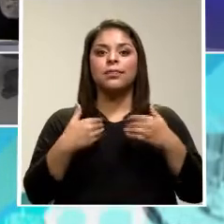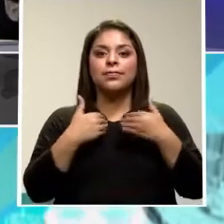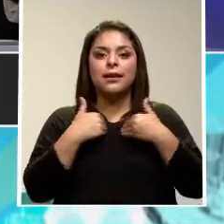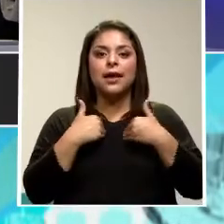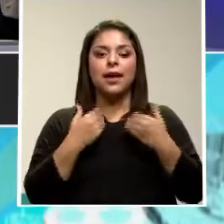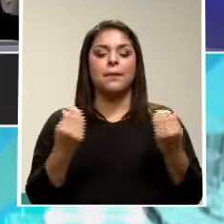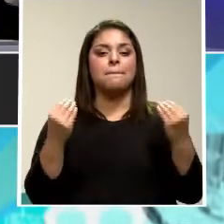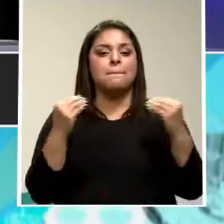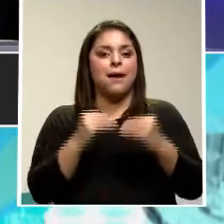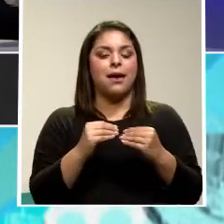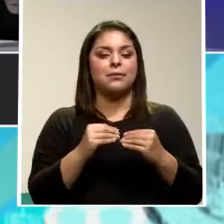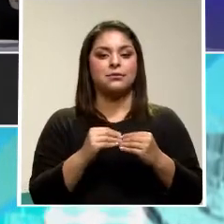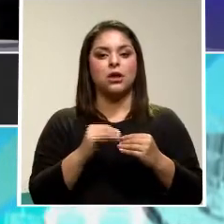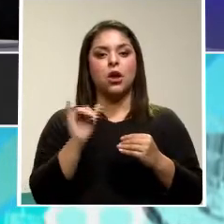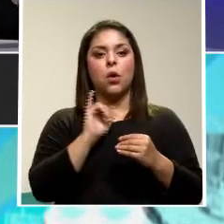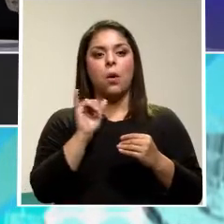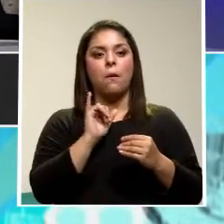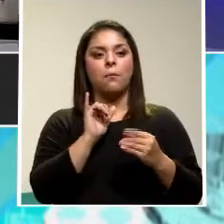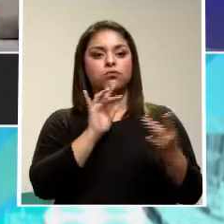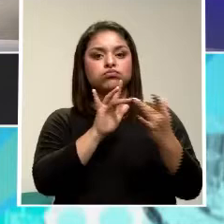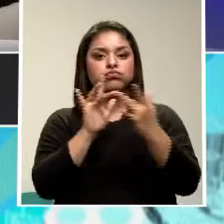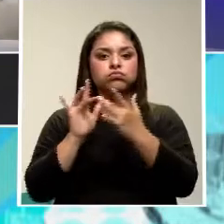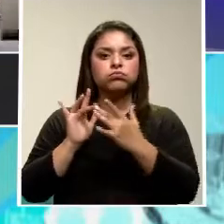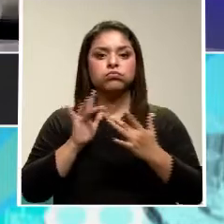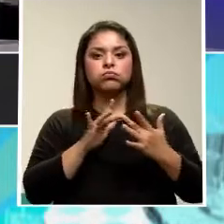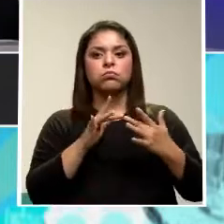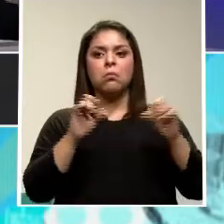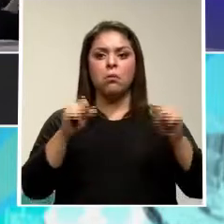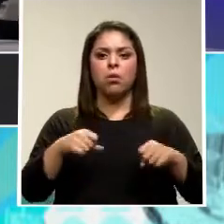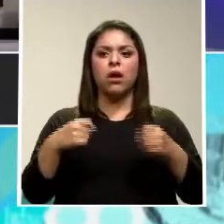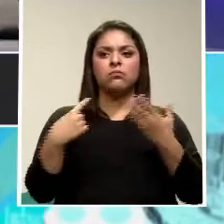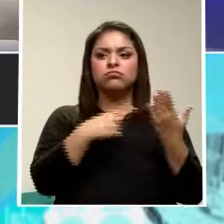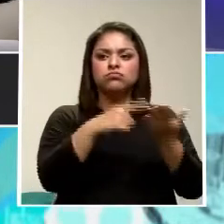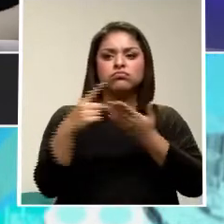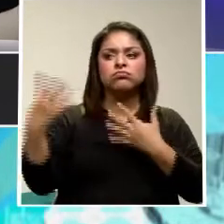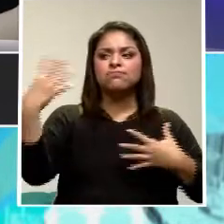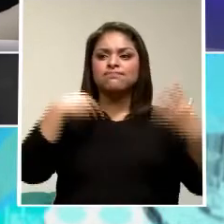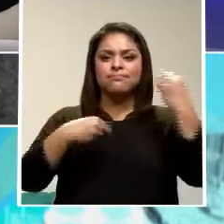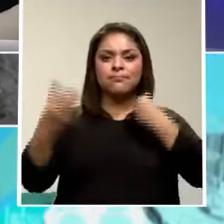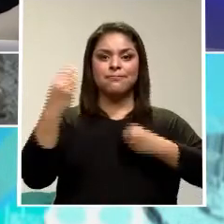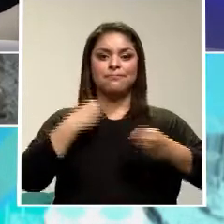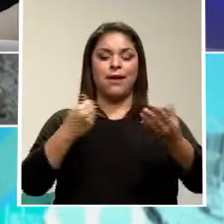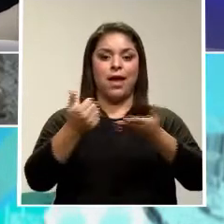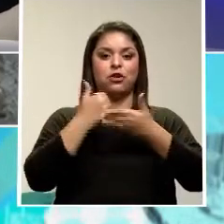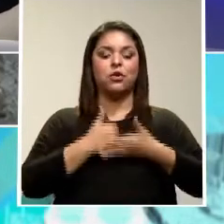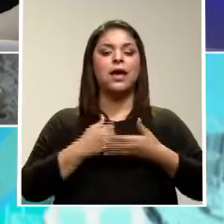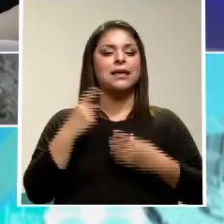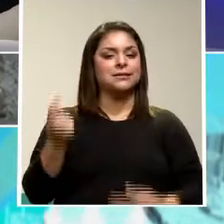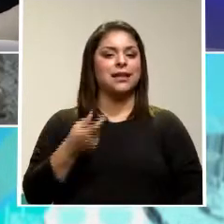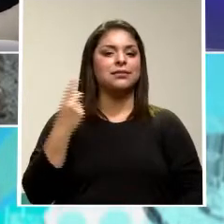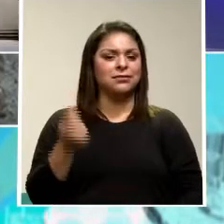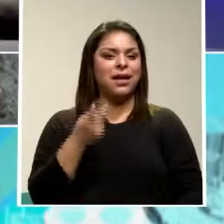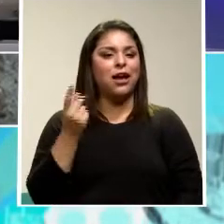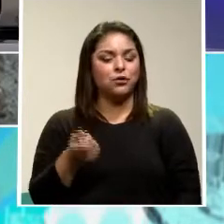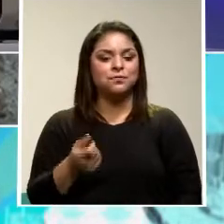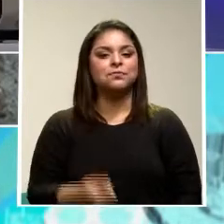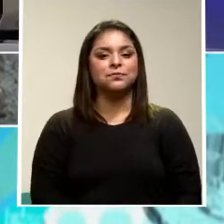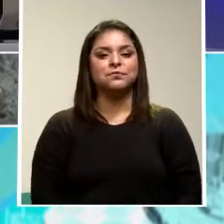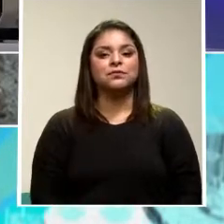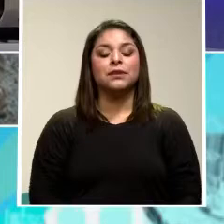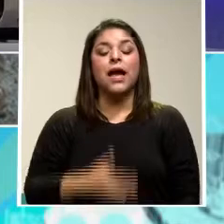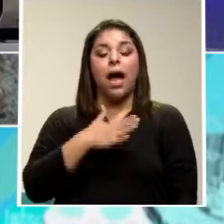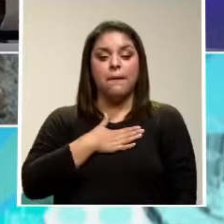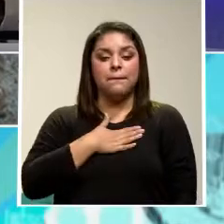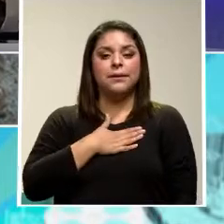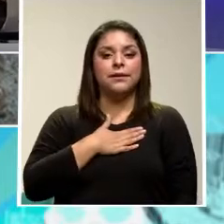nivel de eco, de retroalimentación casi instantáneo, ¿verdad? A mí me parece